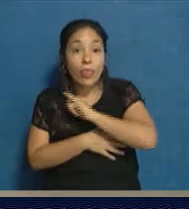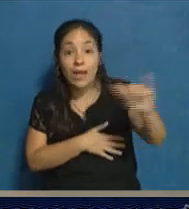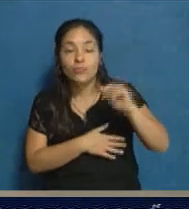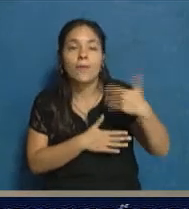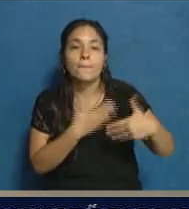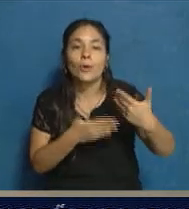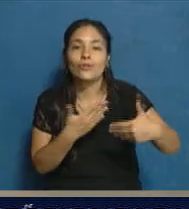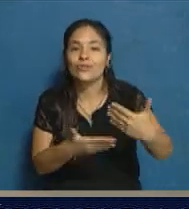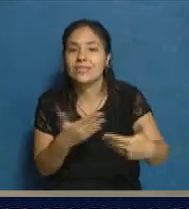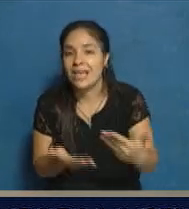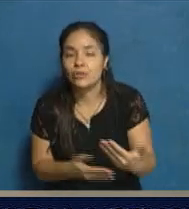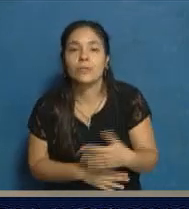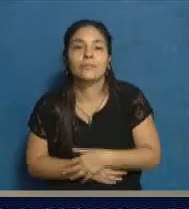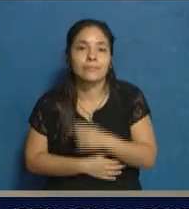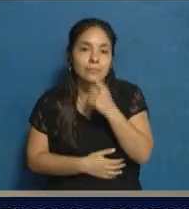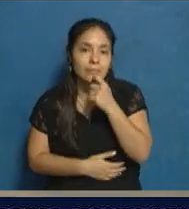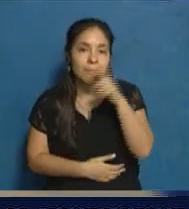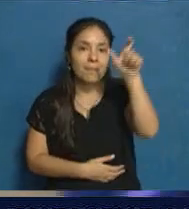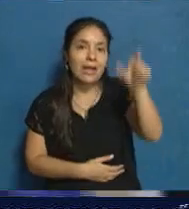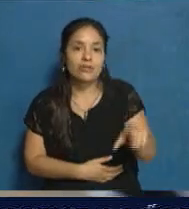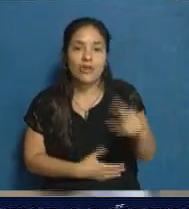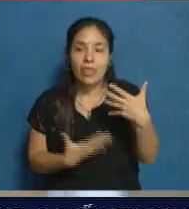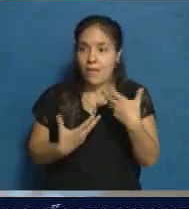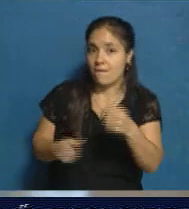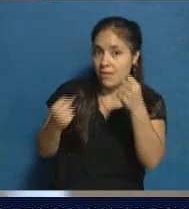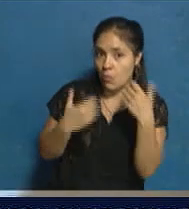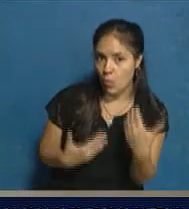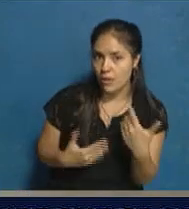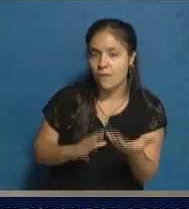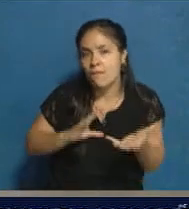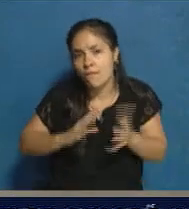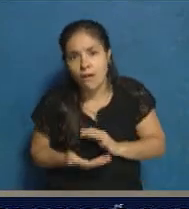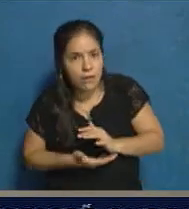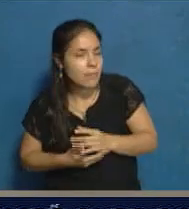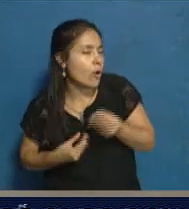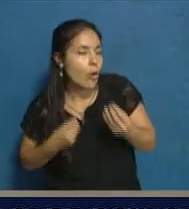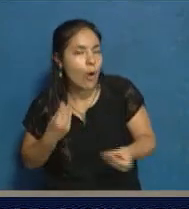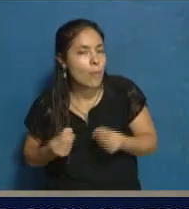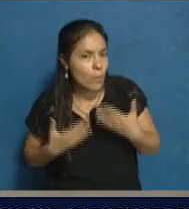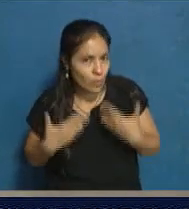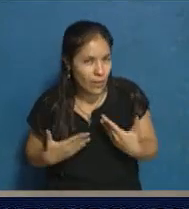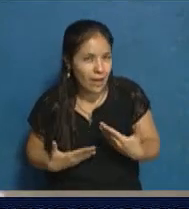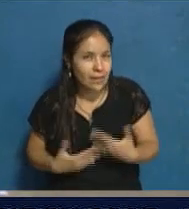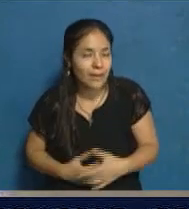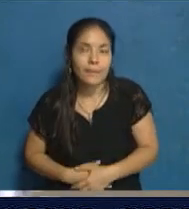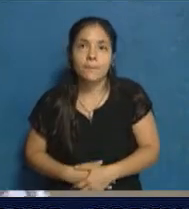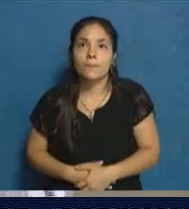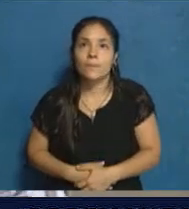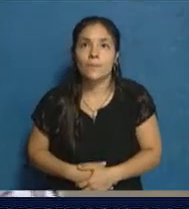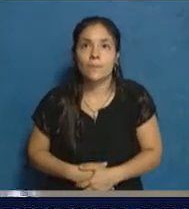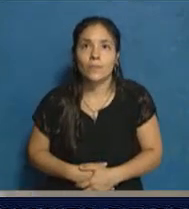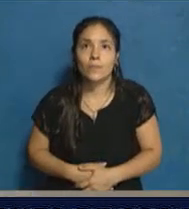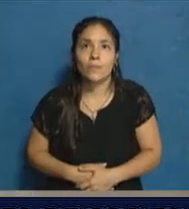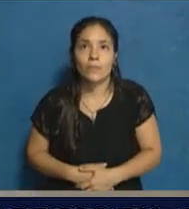lo tanto, la persona acusada también se va a tener que defender. Digo, ¿cómo ven viable, digamos? Justamente es